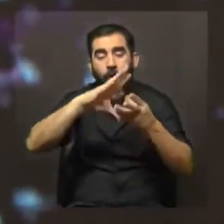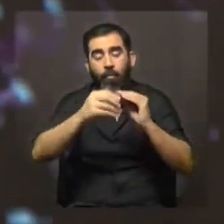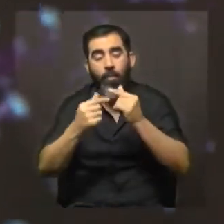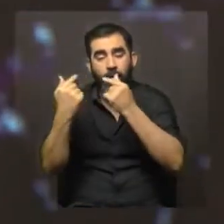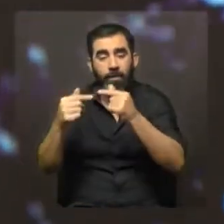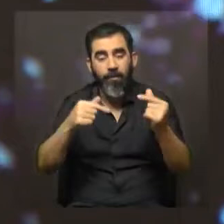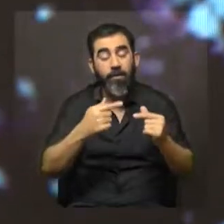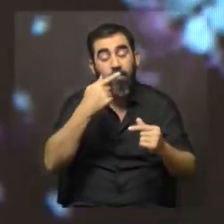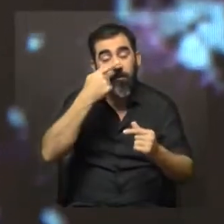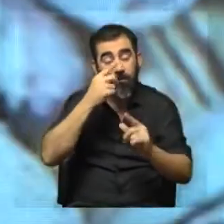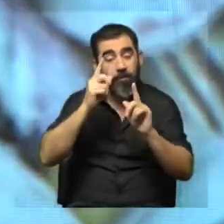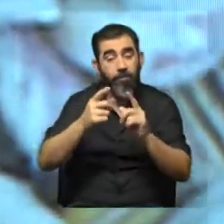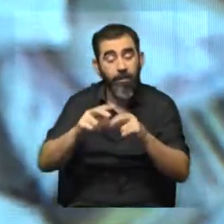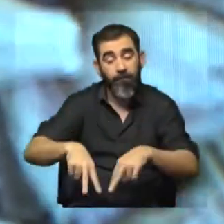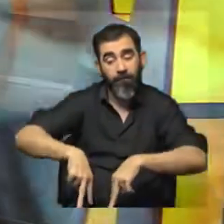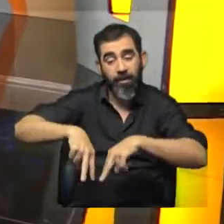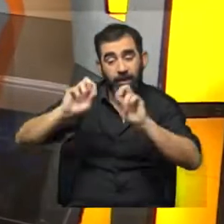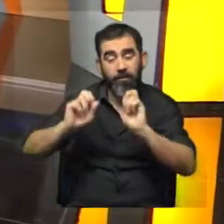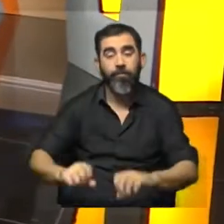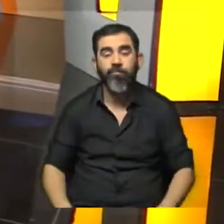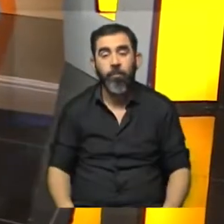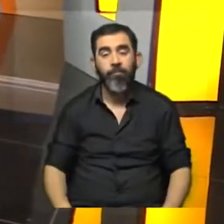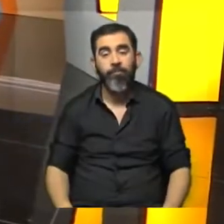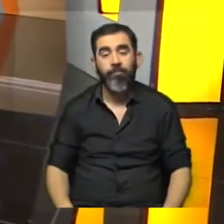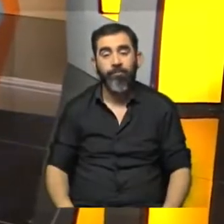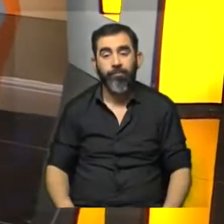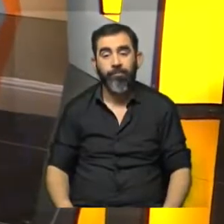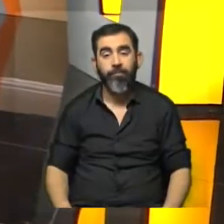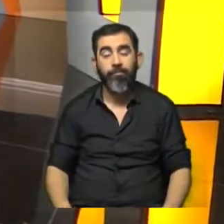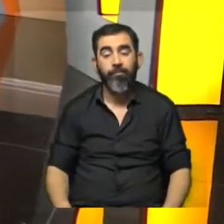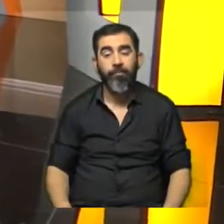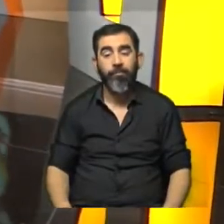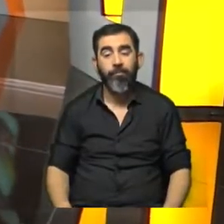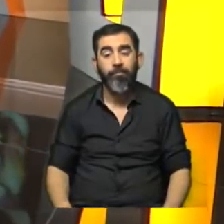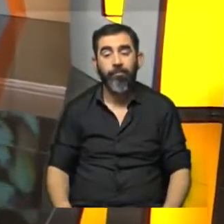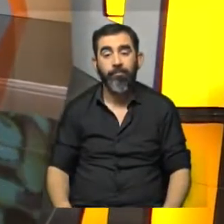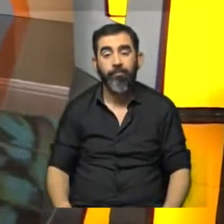Como que es bien interesante explorar también eso. Y creo que también la